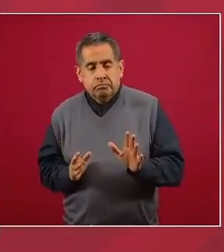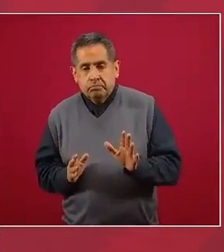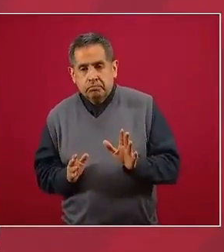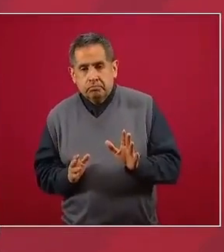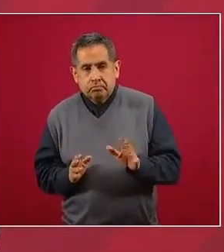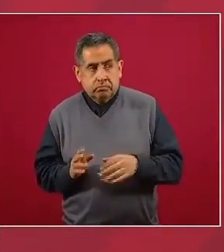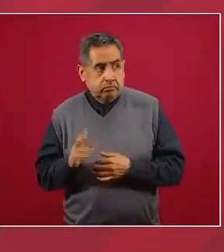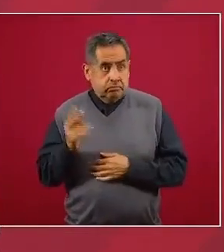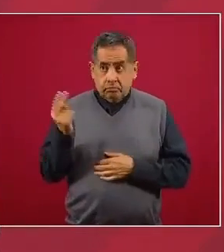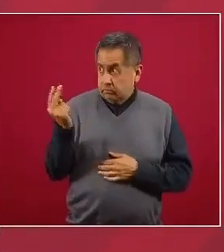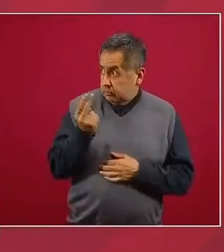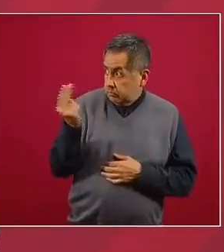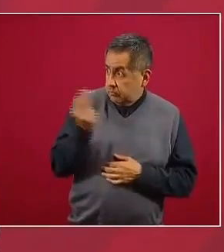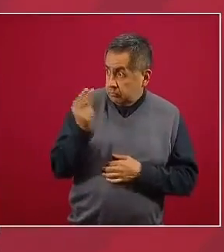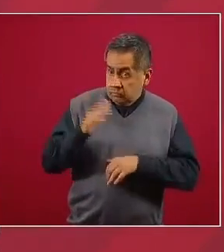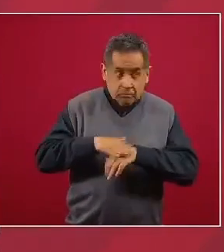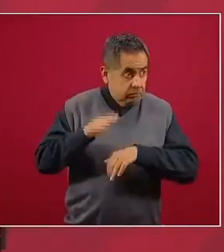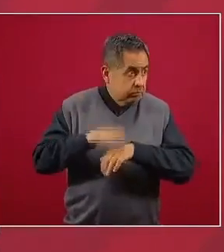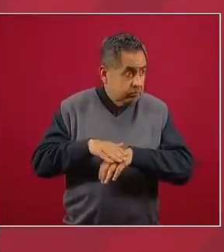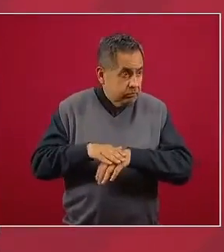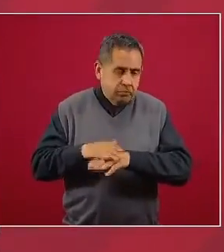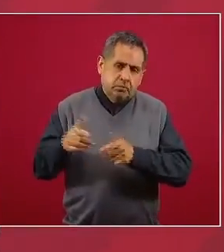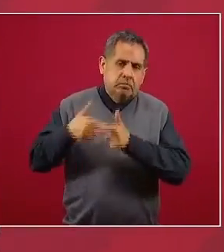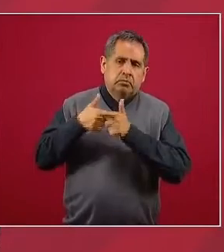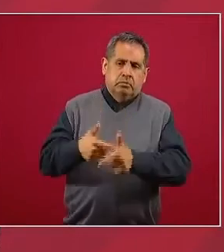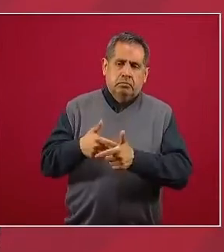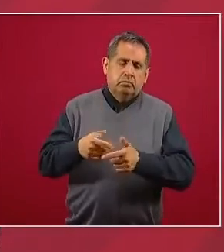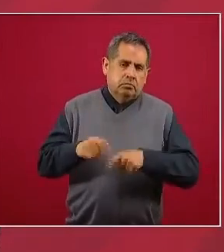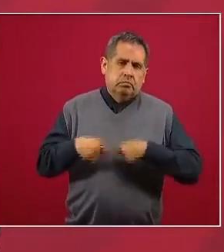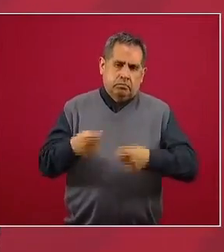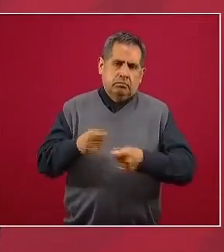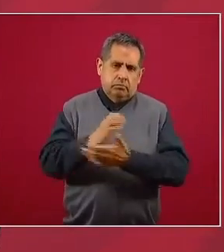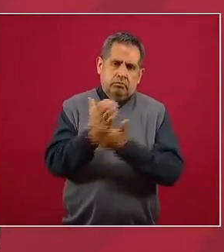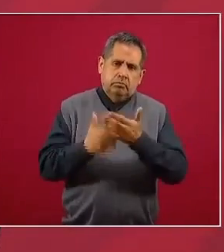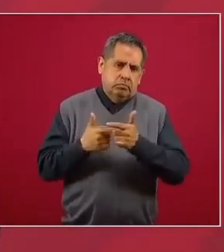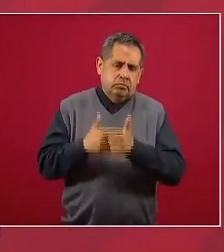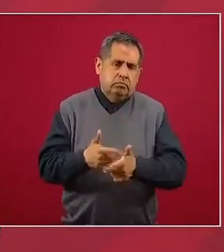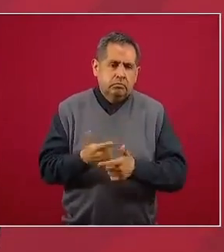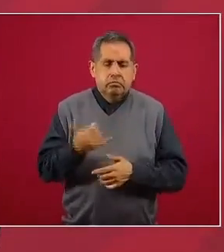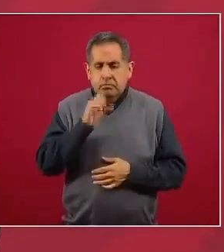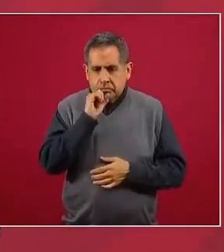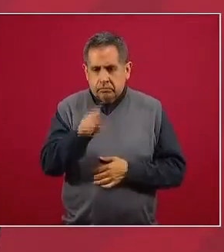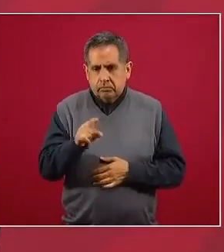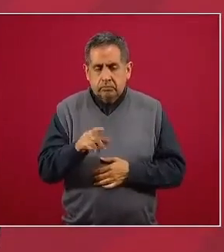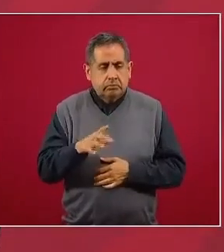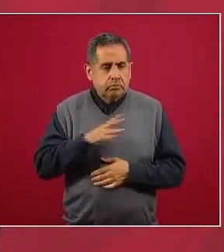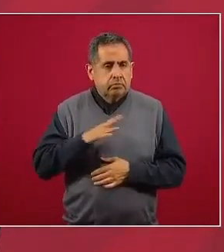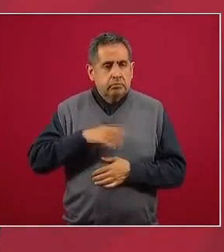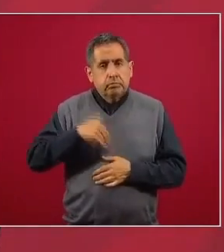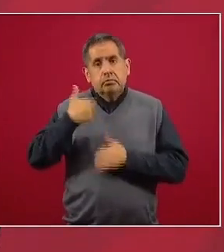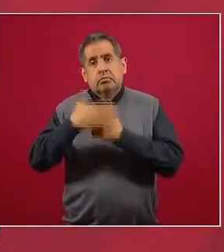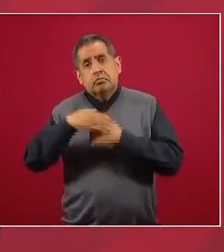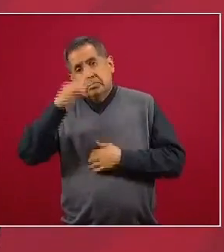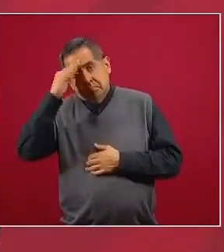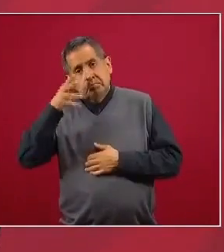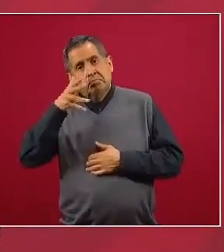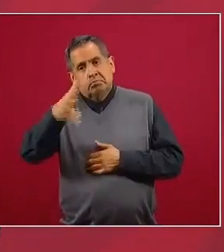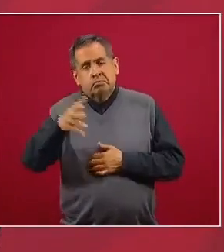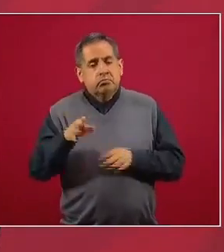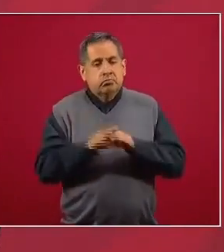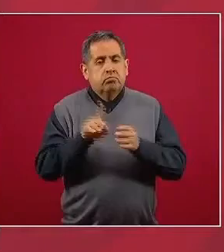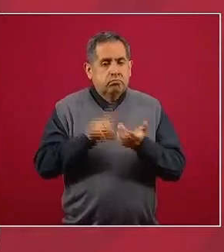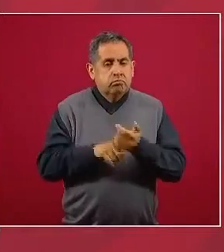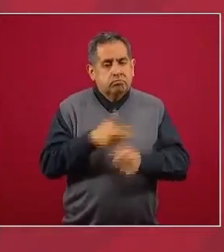que se siga necesitando tener a estas personas empleadas. Y además tenemos en el horizonte justamente